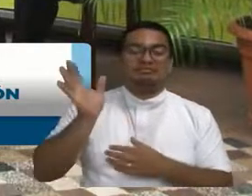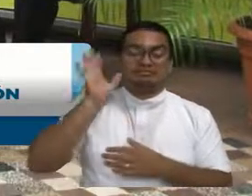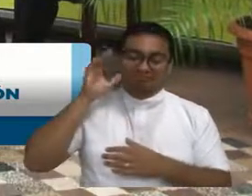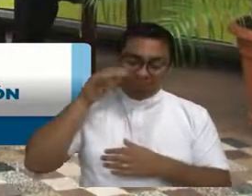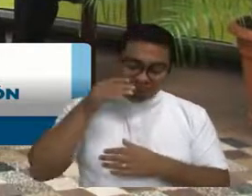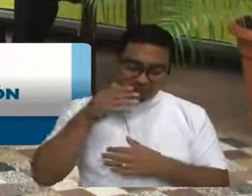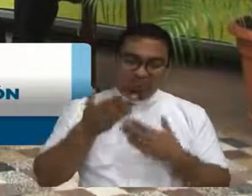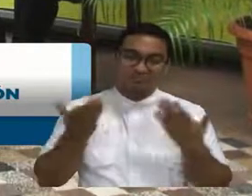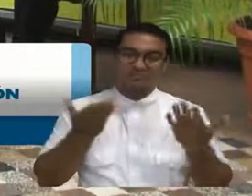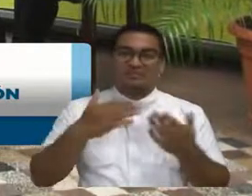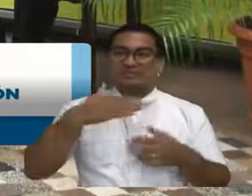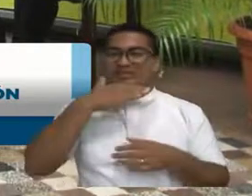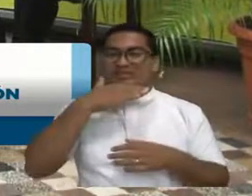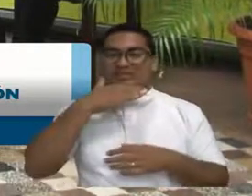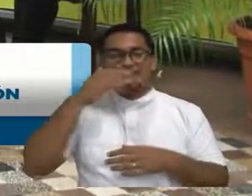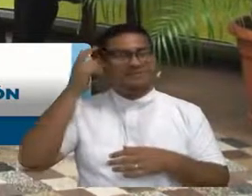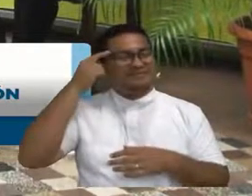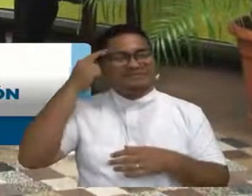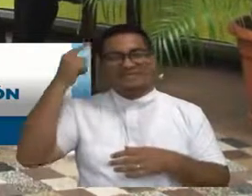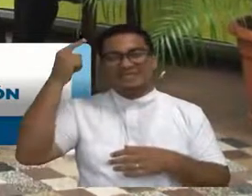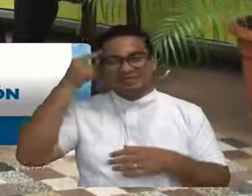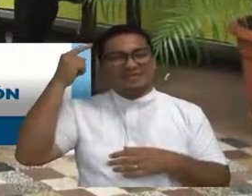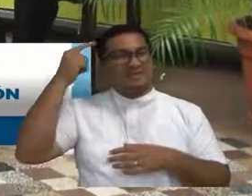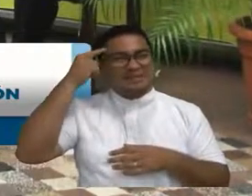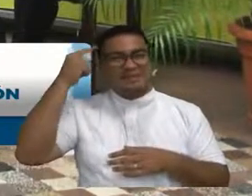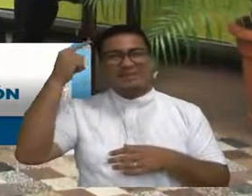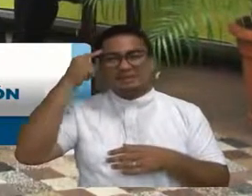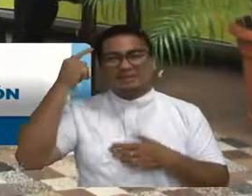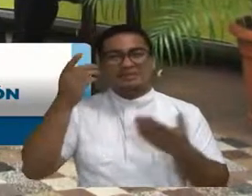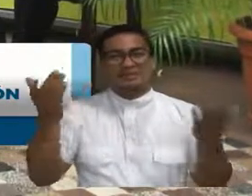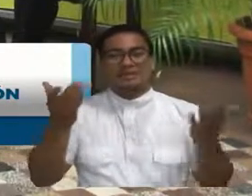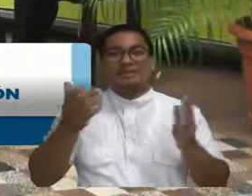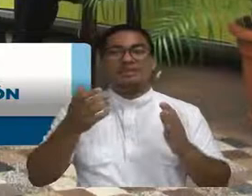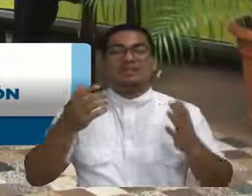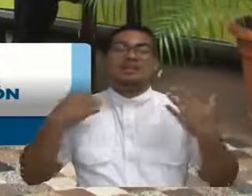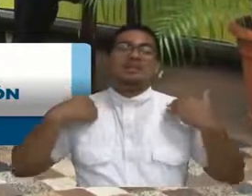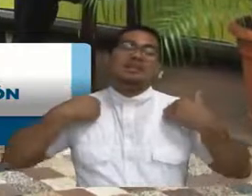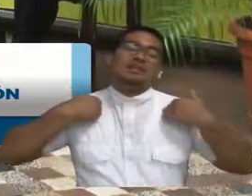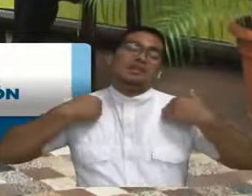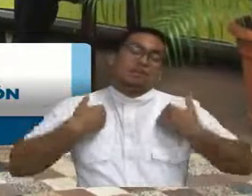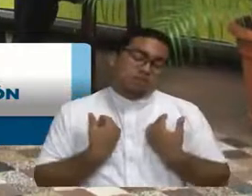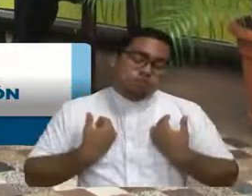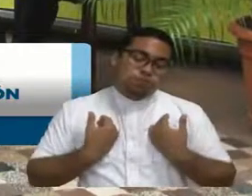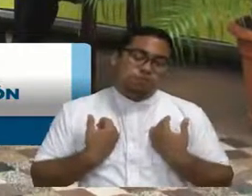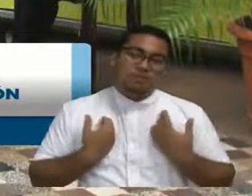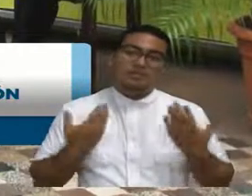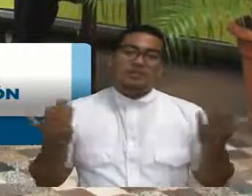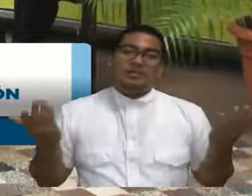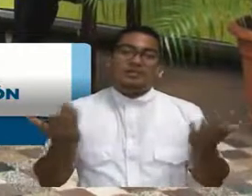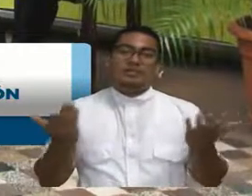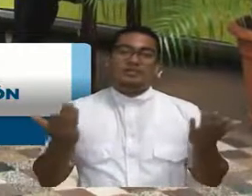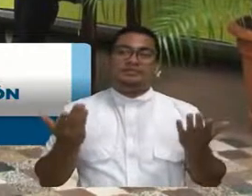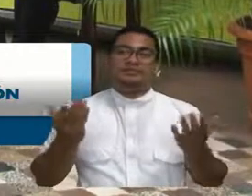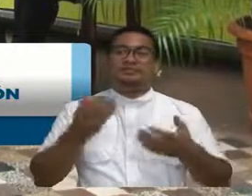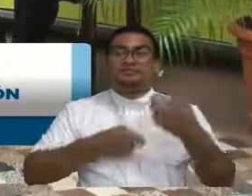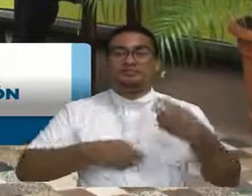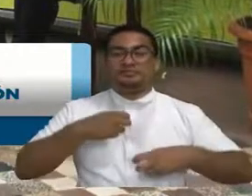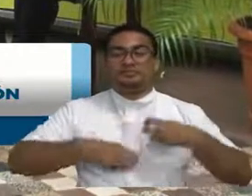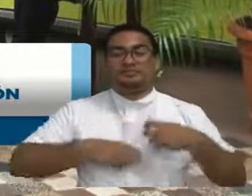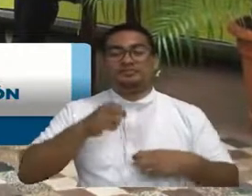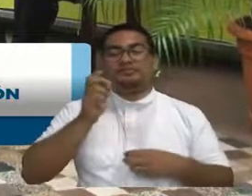la dificultad para concentrarse, la pérdida de las energías, ¿verdad? Los problemas para dormir, el